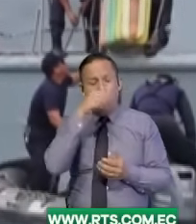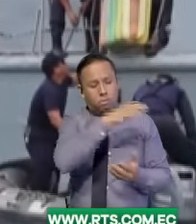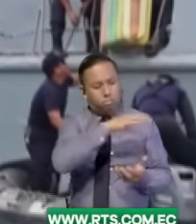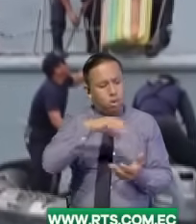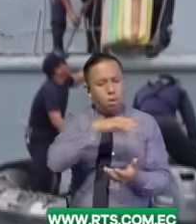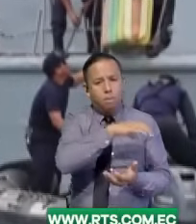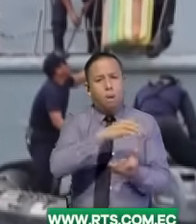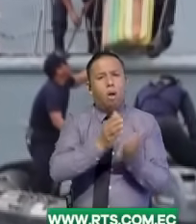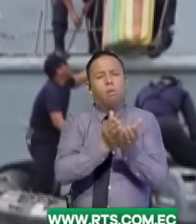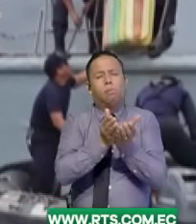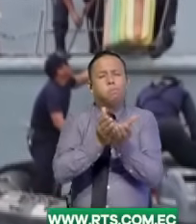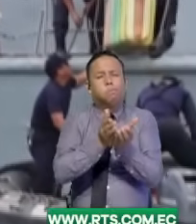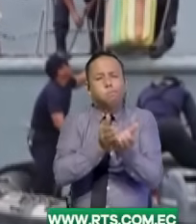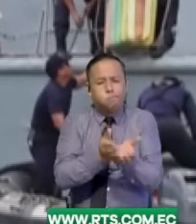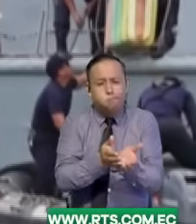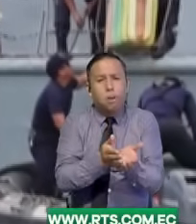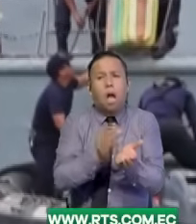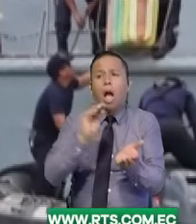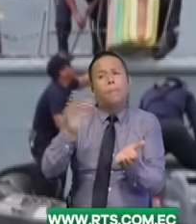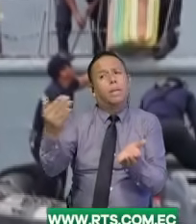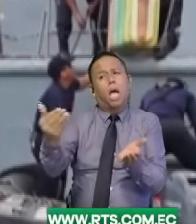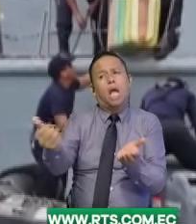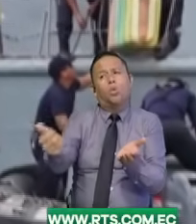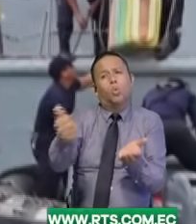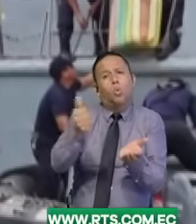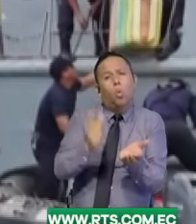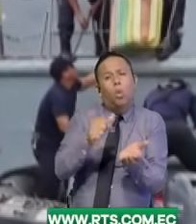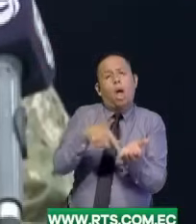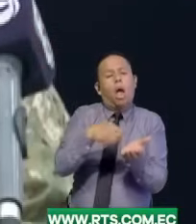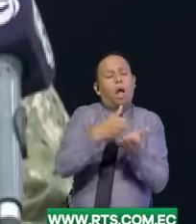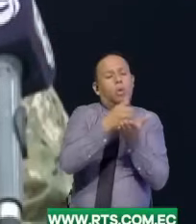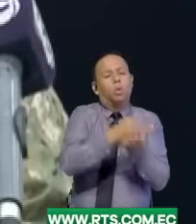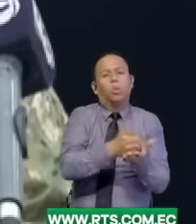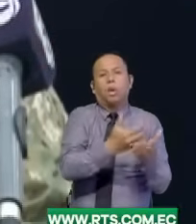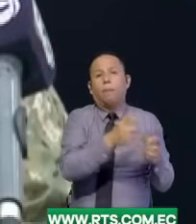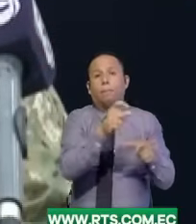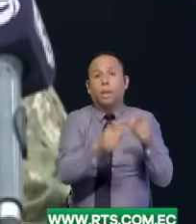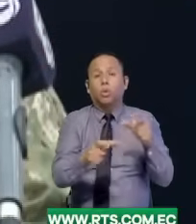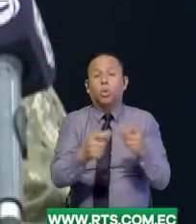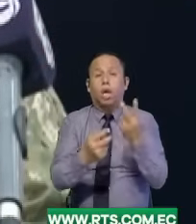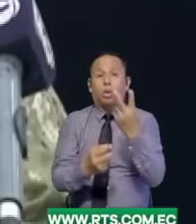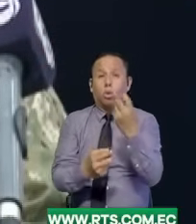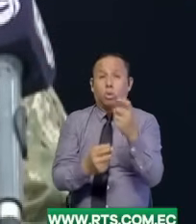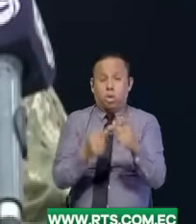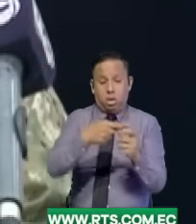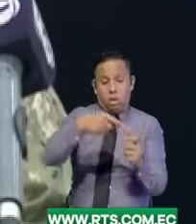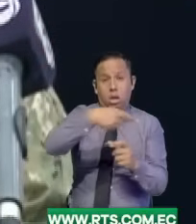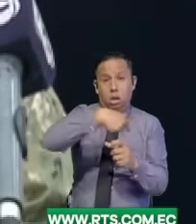vida el personal militar y las 3 personas aprehendidas. Los 12 miembros de la